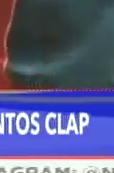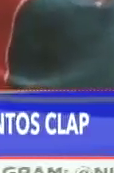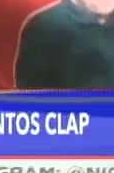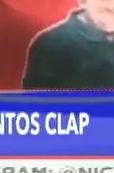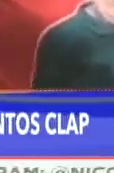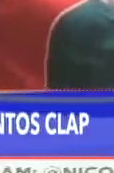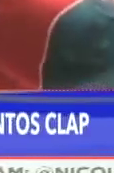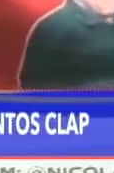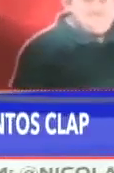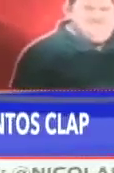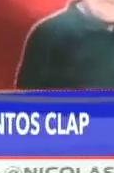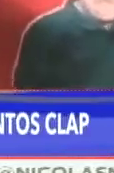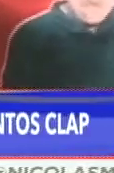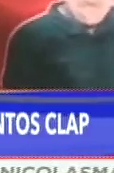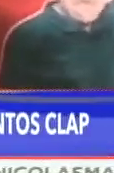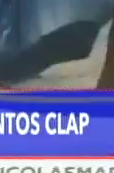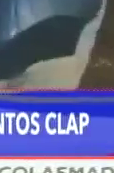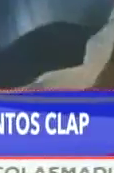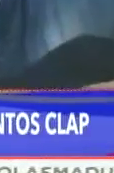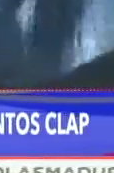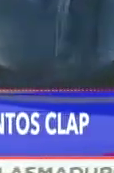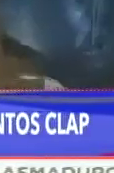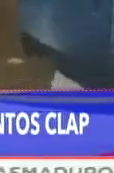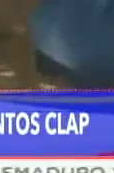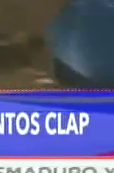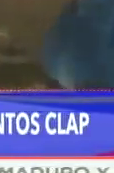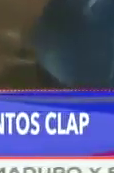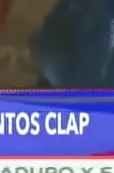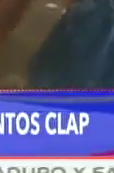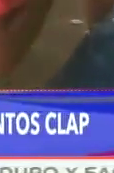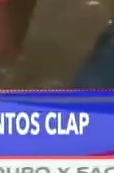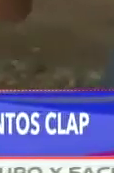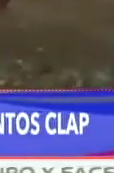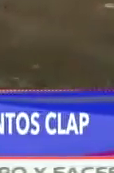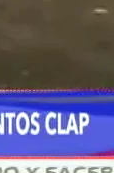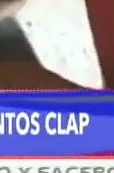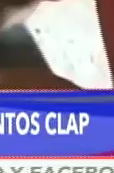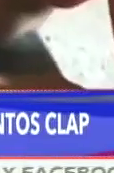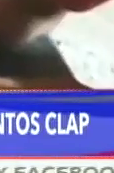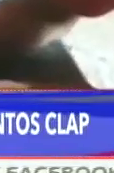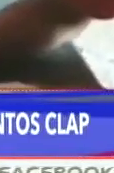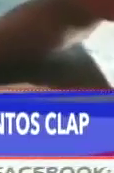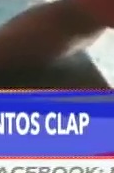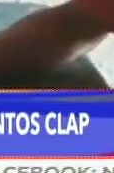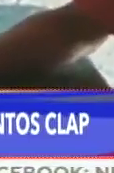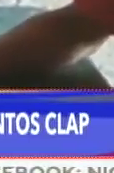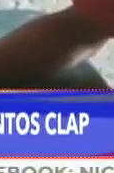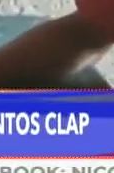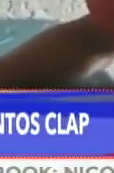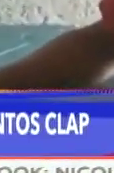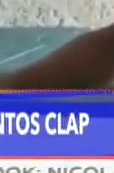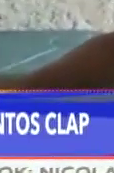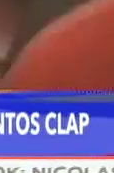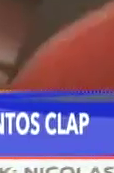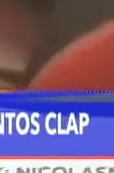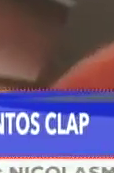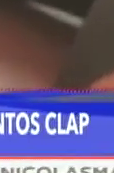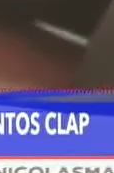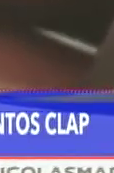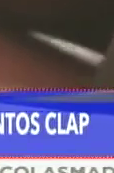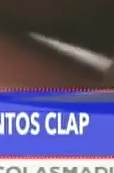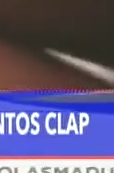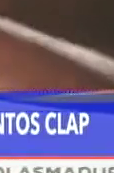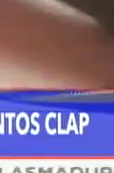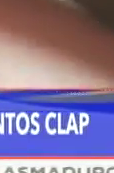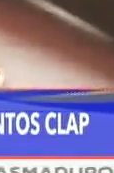de la unión cívico-militar más fortalecidas que nunca. Y también, presidente, queremos decirle que como los CLAT no son solo una